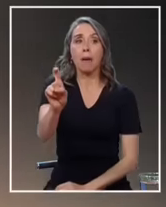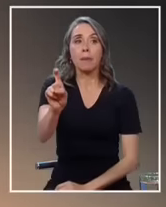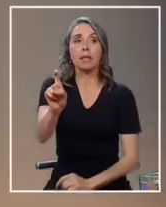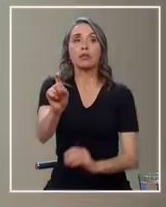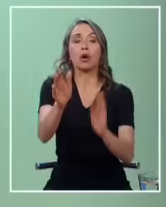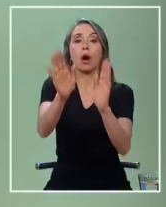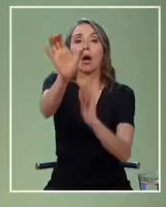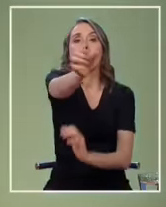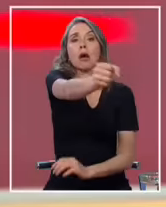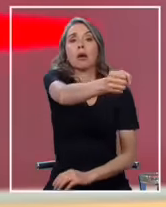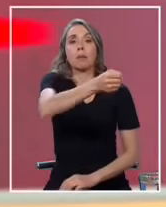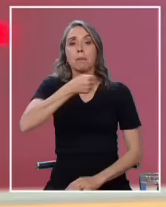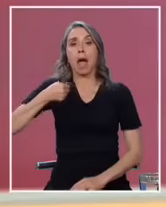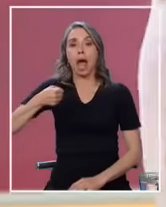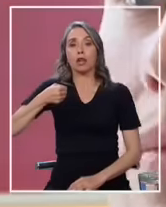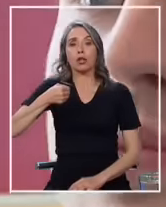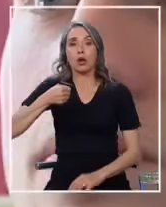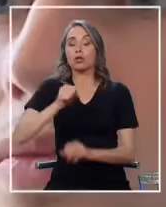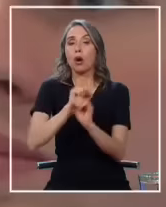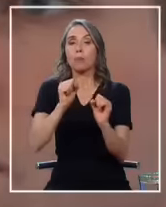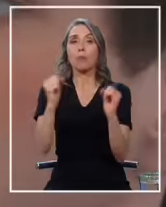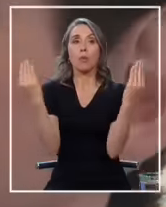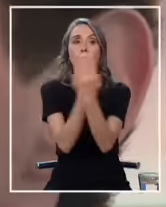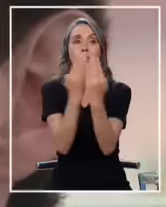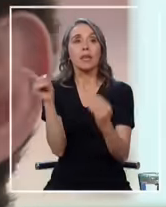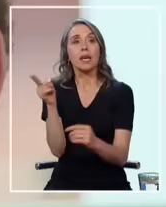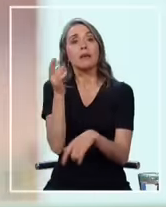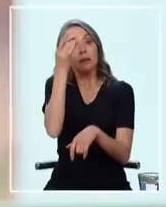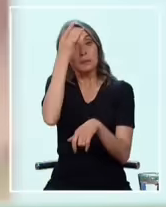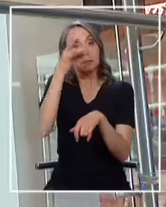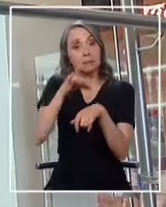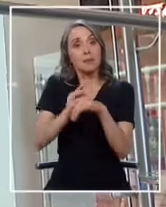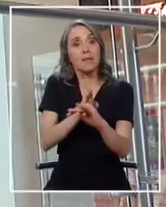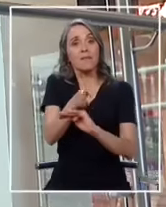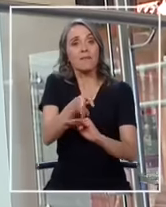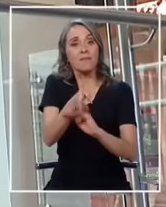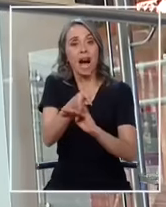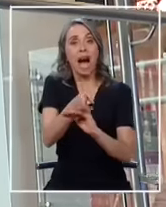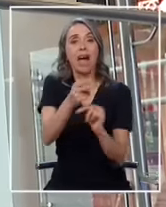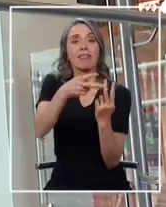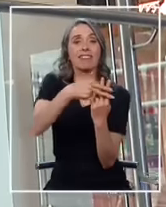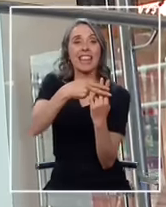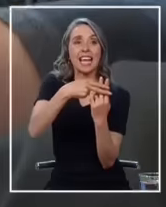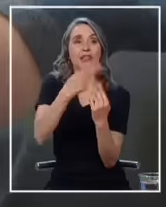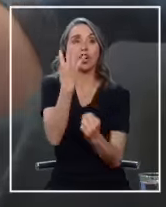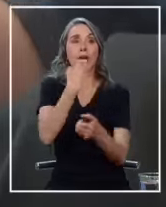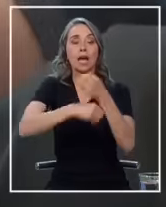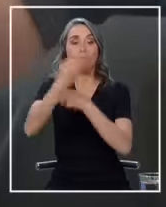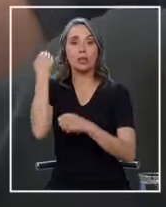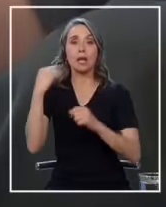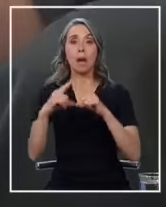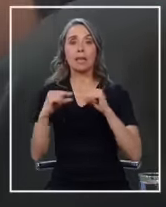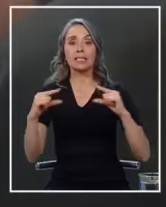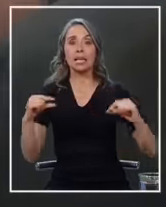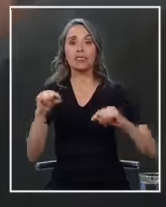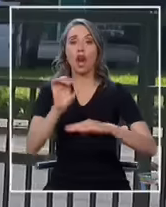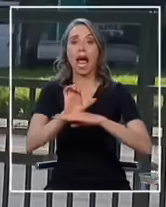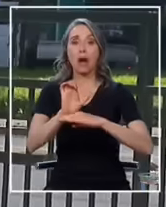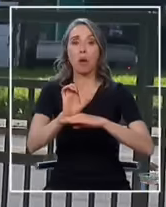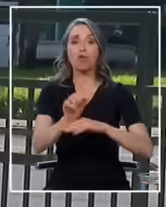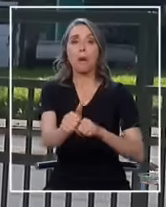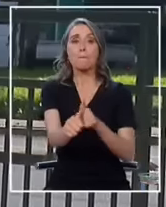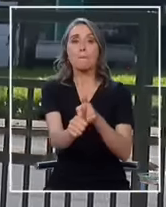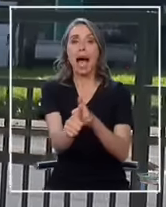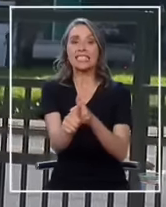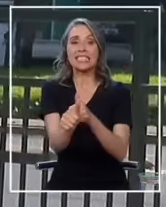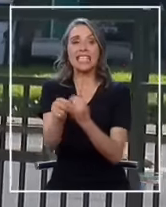puerta con la mano para poder usarlo. Eugenio es paciente del Instituto Teletón hace 14 años. La estación Ecuador del metro es la más